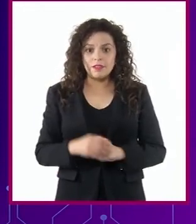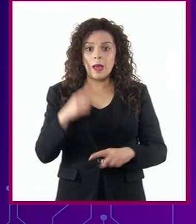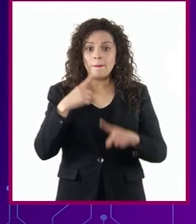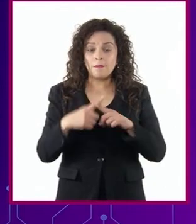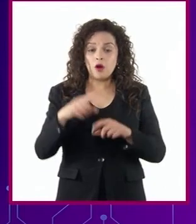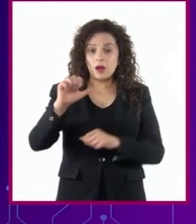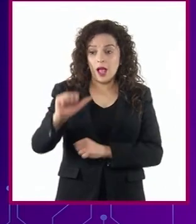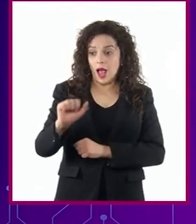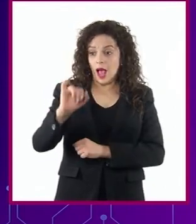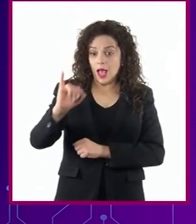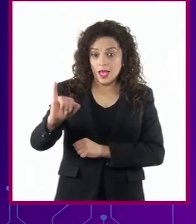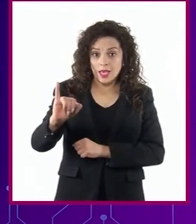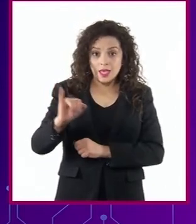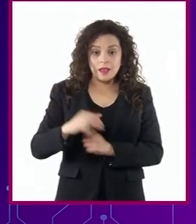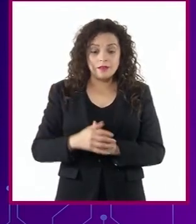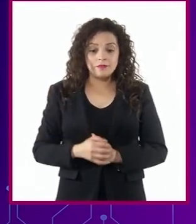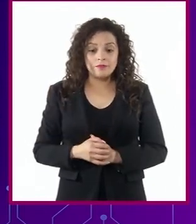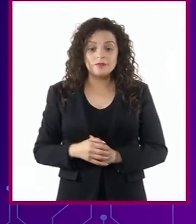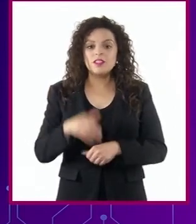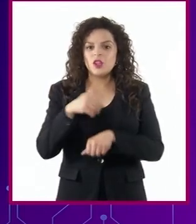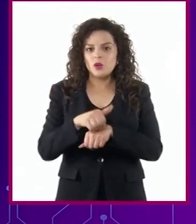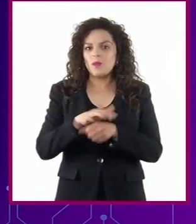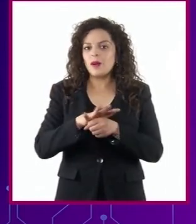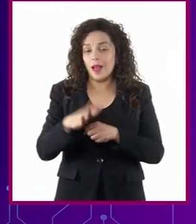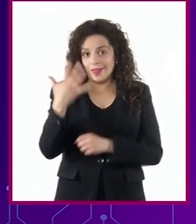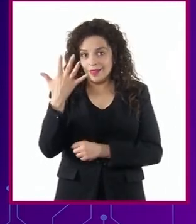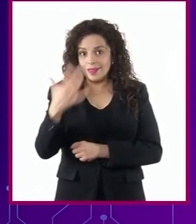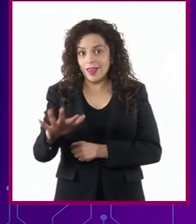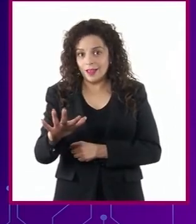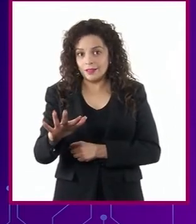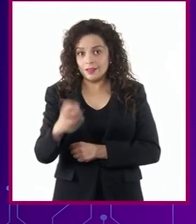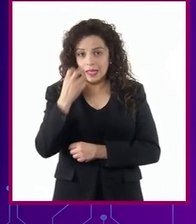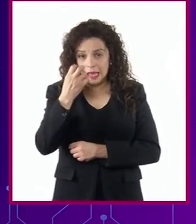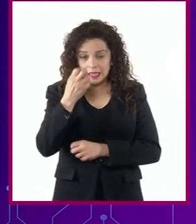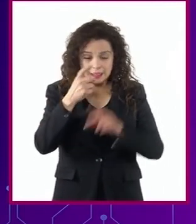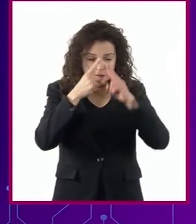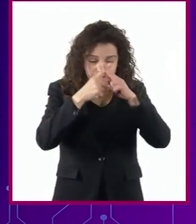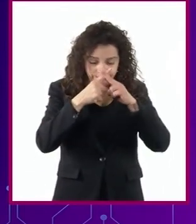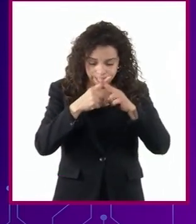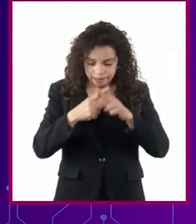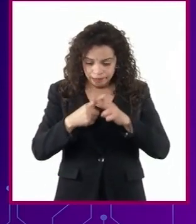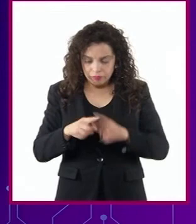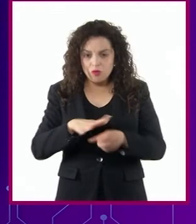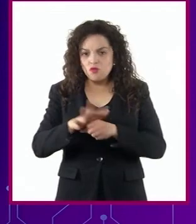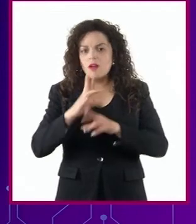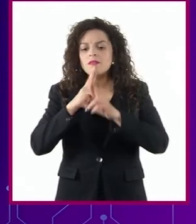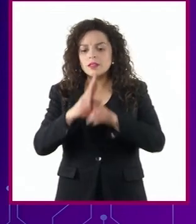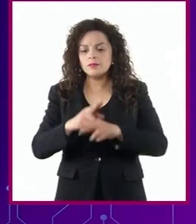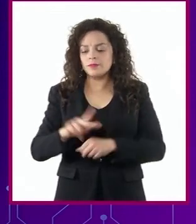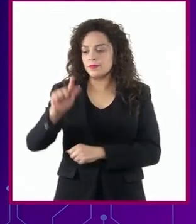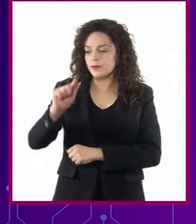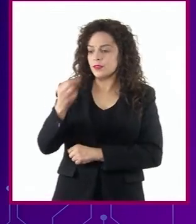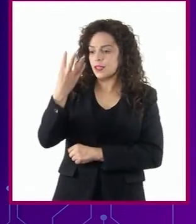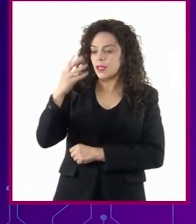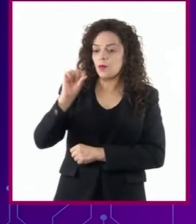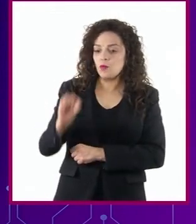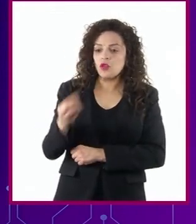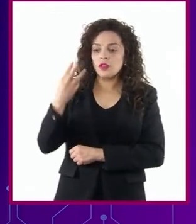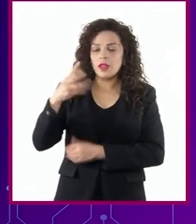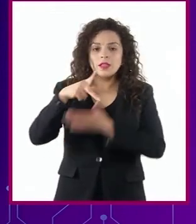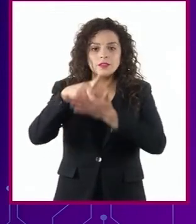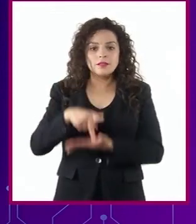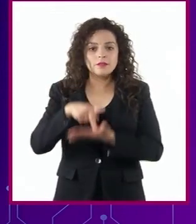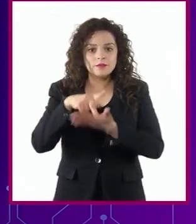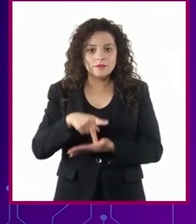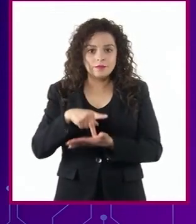intervalo donde se ubica la mediana, que es 10. Resolviendo estas operaciones se obtiene 73.3 kilogramos,